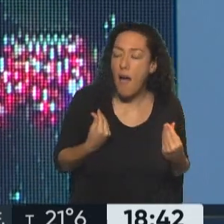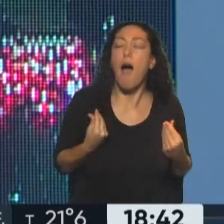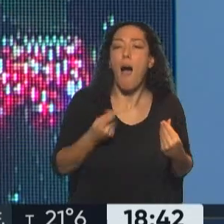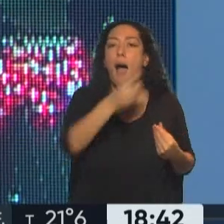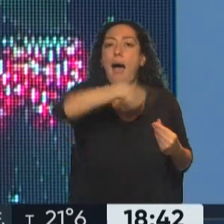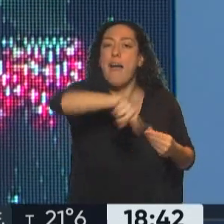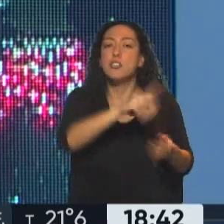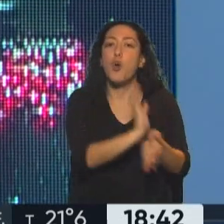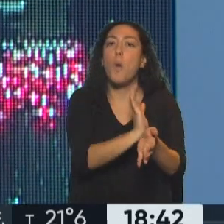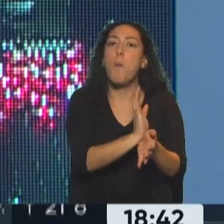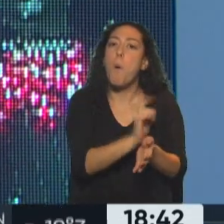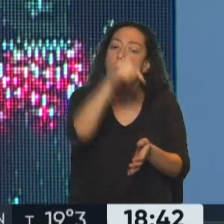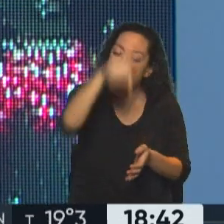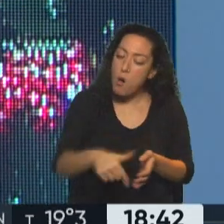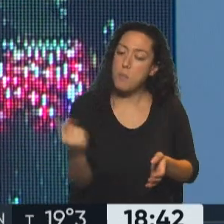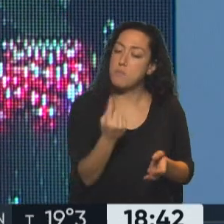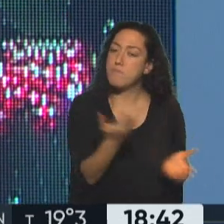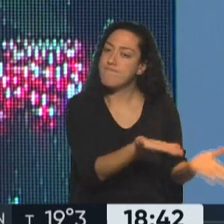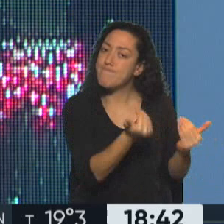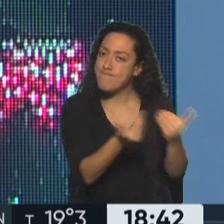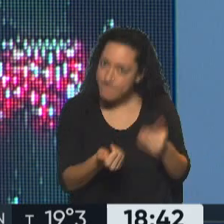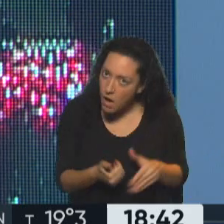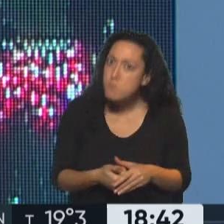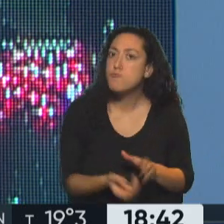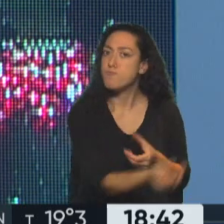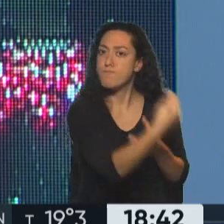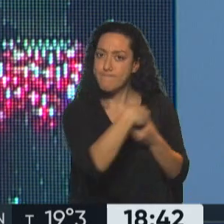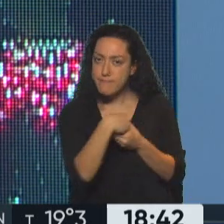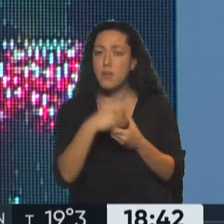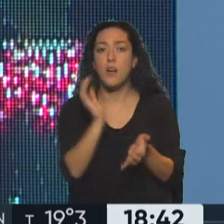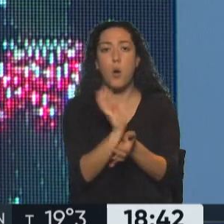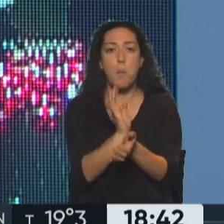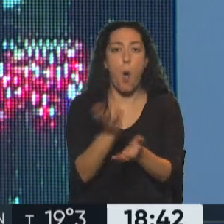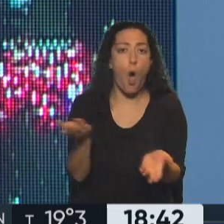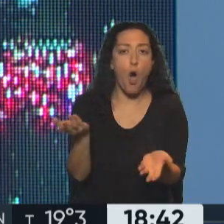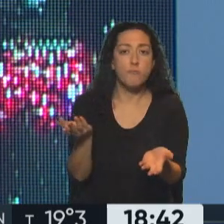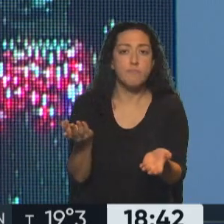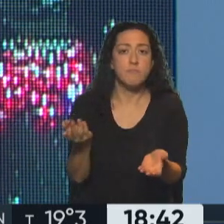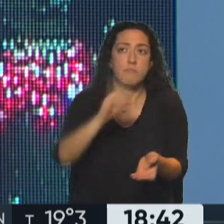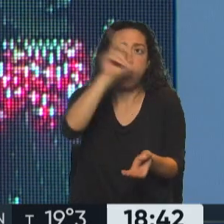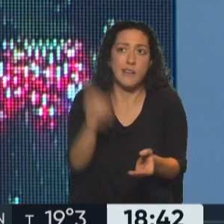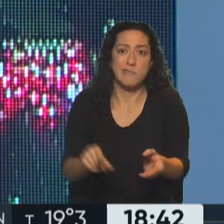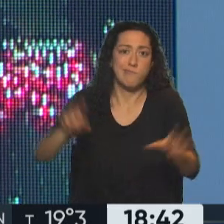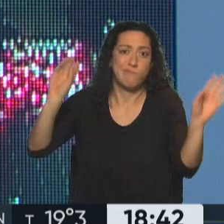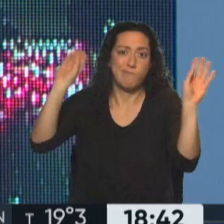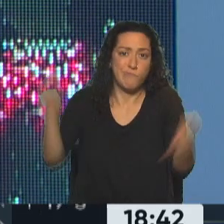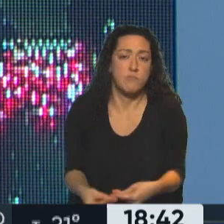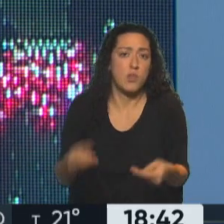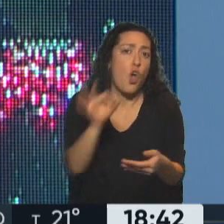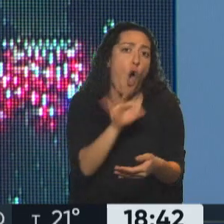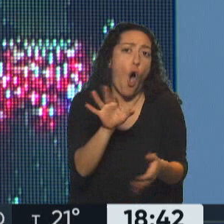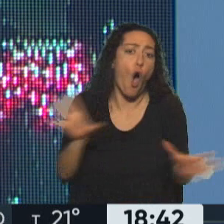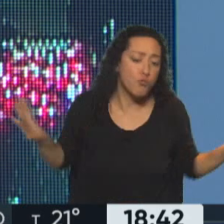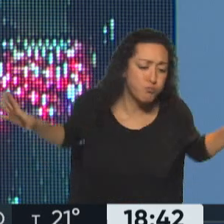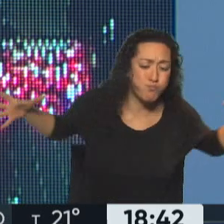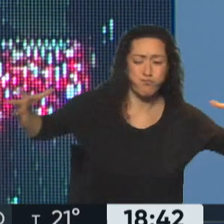la hora de los tiempos, porque si no, esta es una sucesión sin bienes. No hay país para nadie. O arreglamos esto... ¿Qué figura